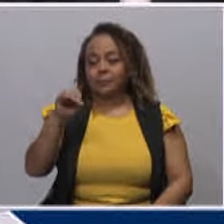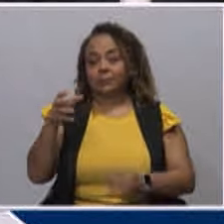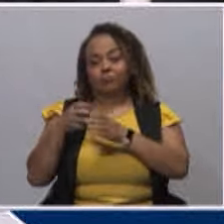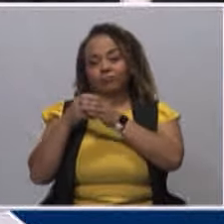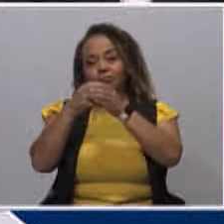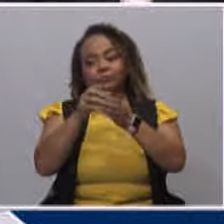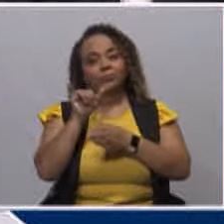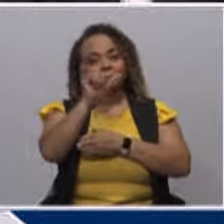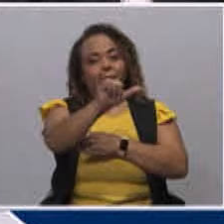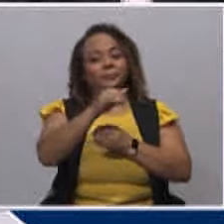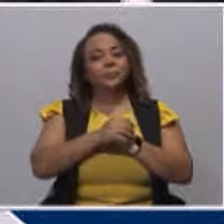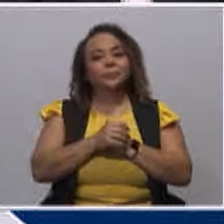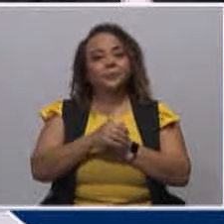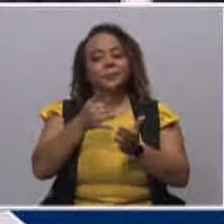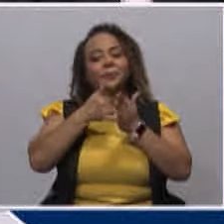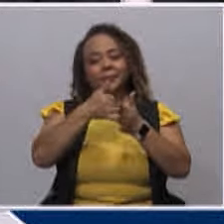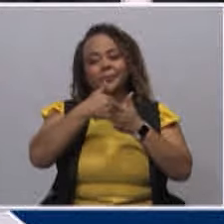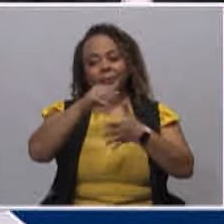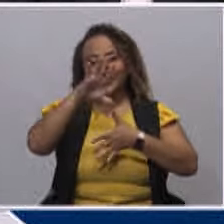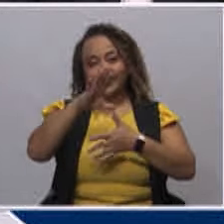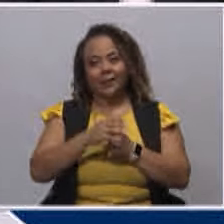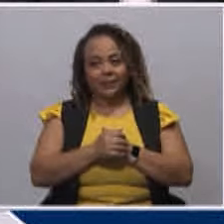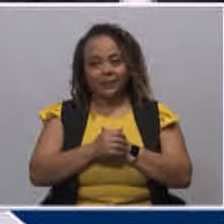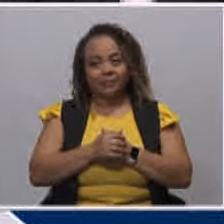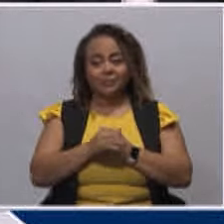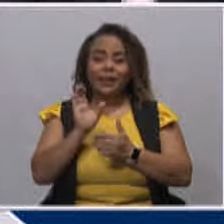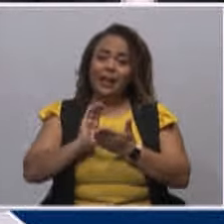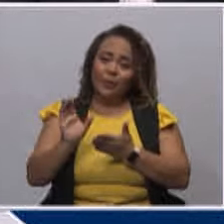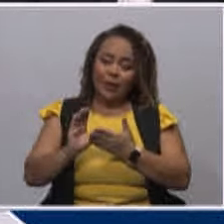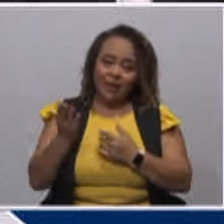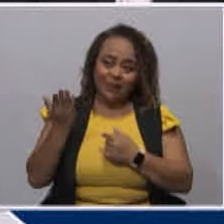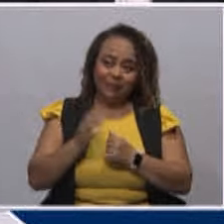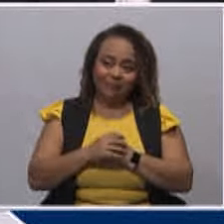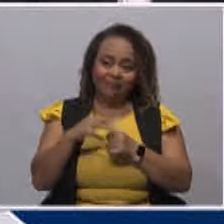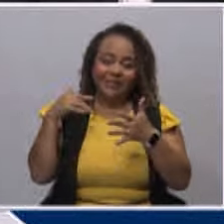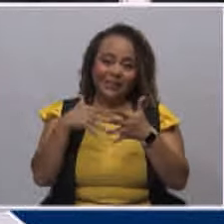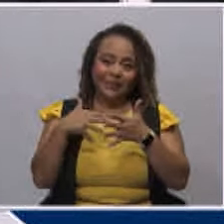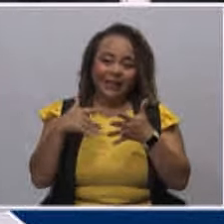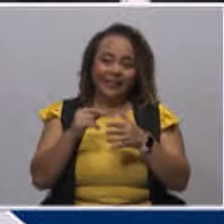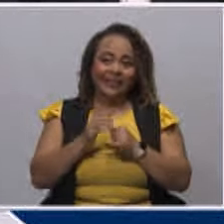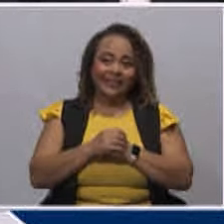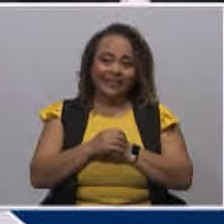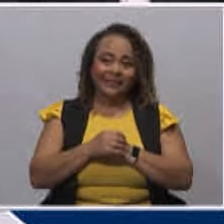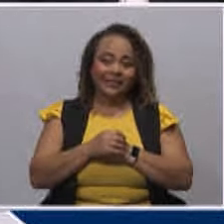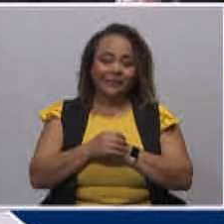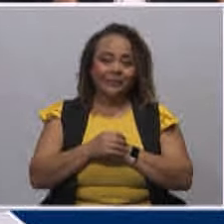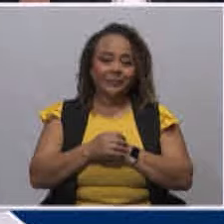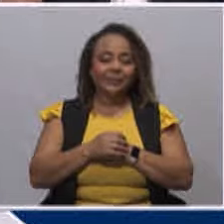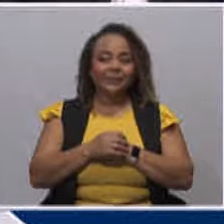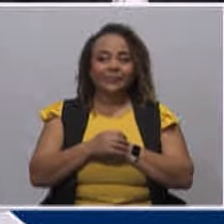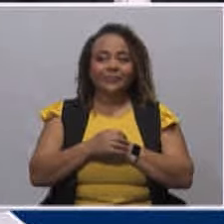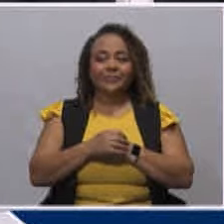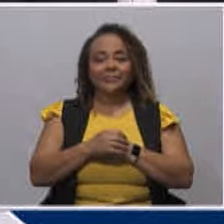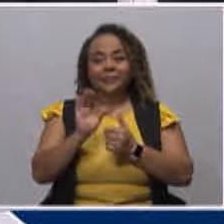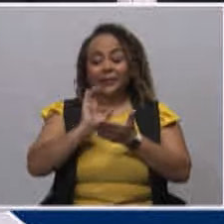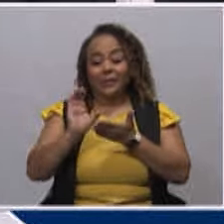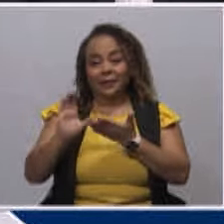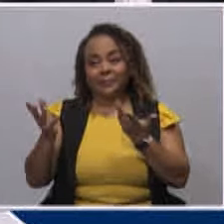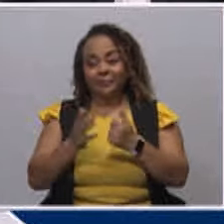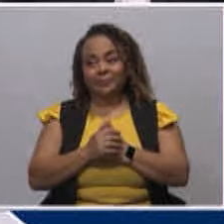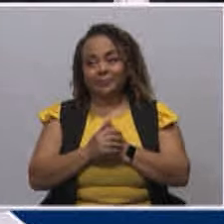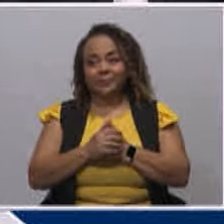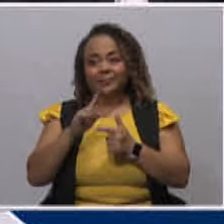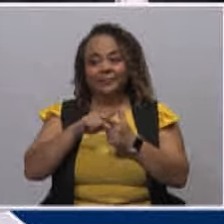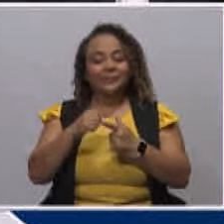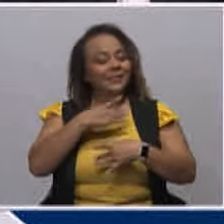a la copa eh A la Copa América está en el colegio estudiante de secundaria así que pues